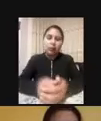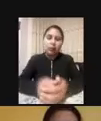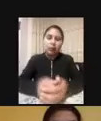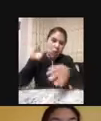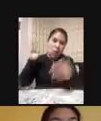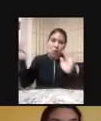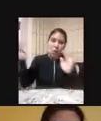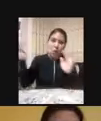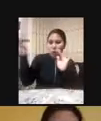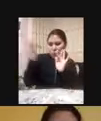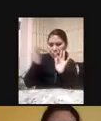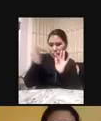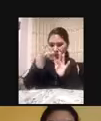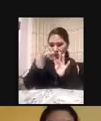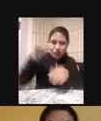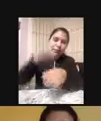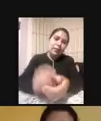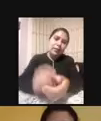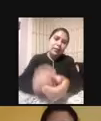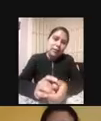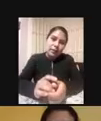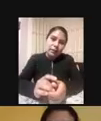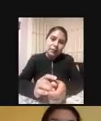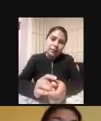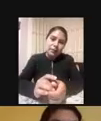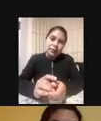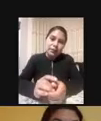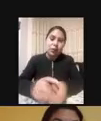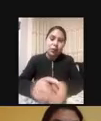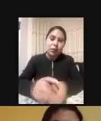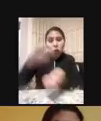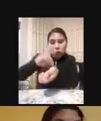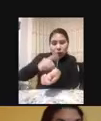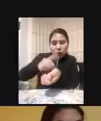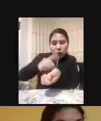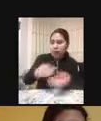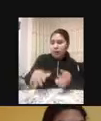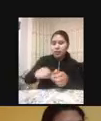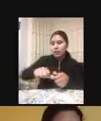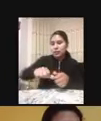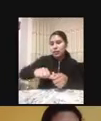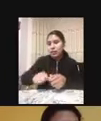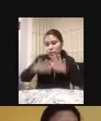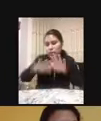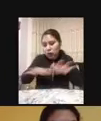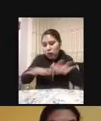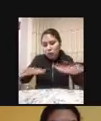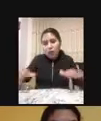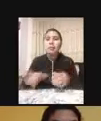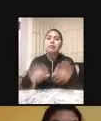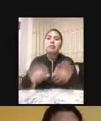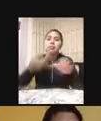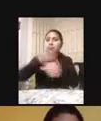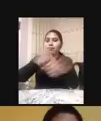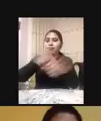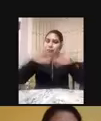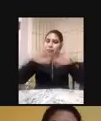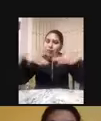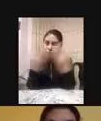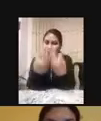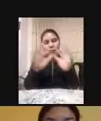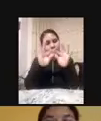que es de terapeuta y el pequeñito, en todo caso, con los papás, trabajar también de forma familiar, que es muy